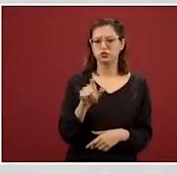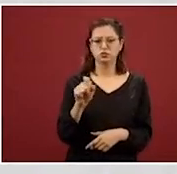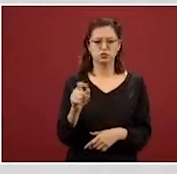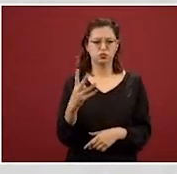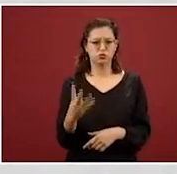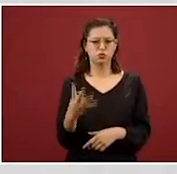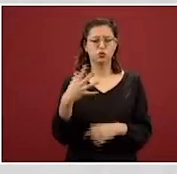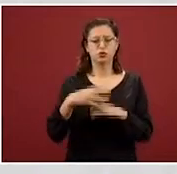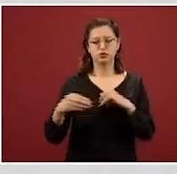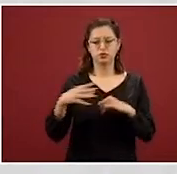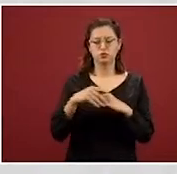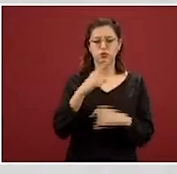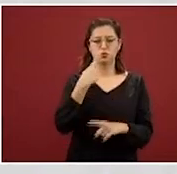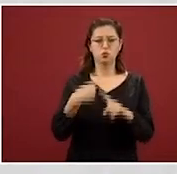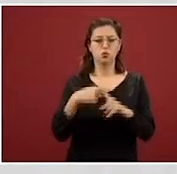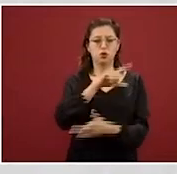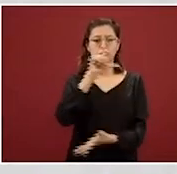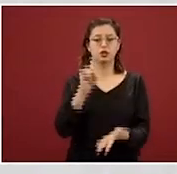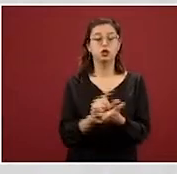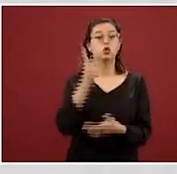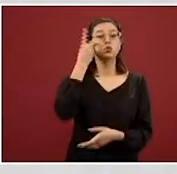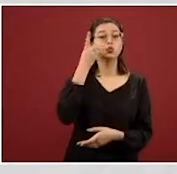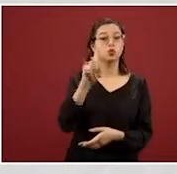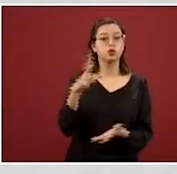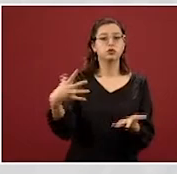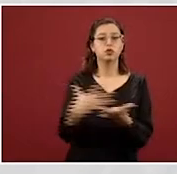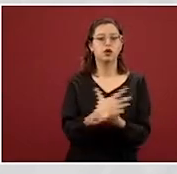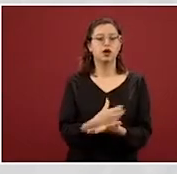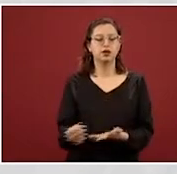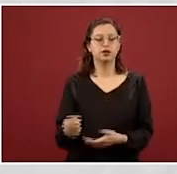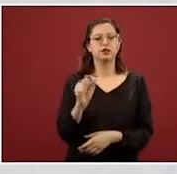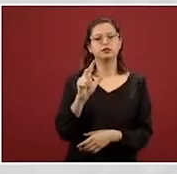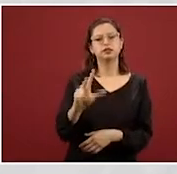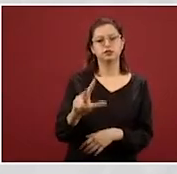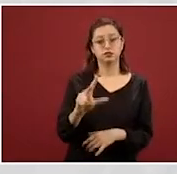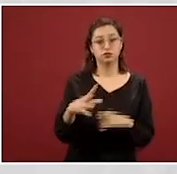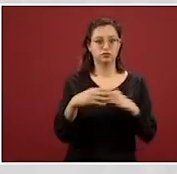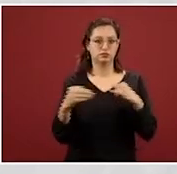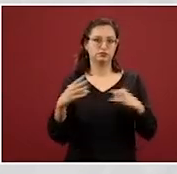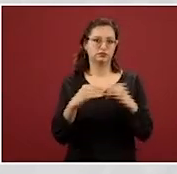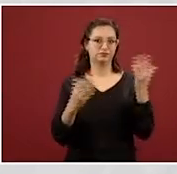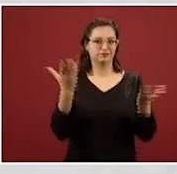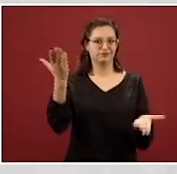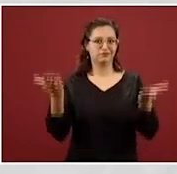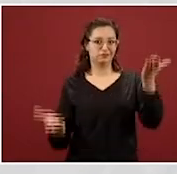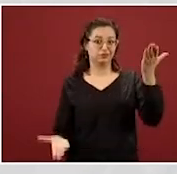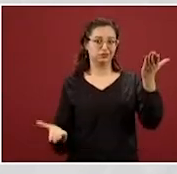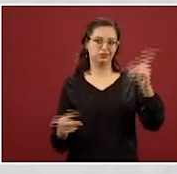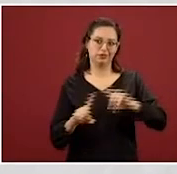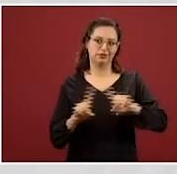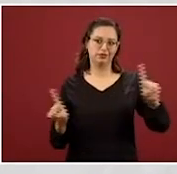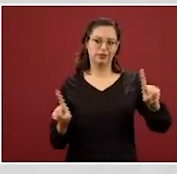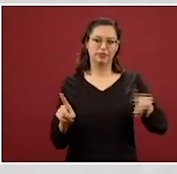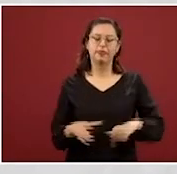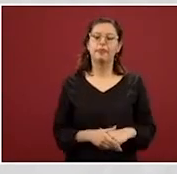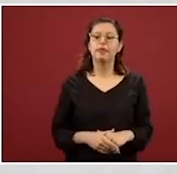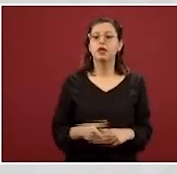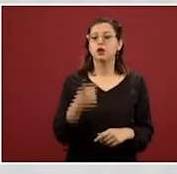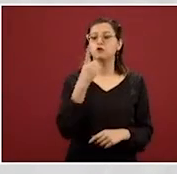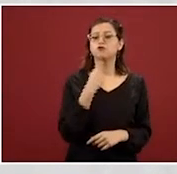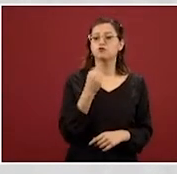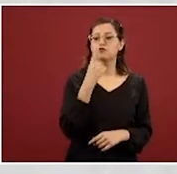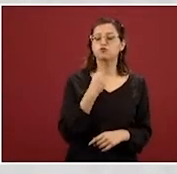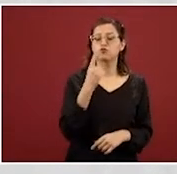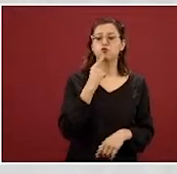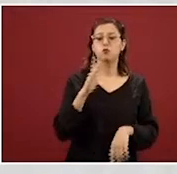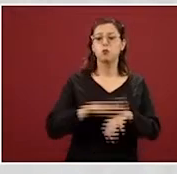18.04 pesos por litro, un margen de 18 centavos, significativa la diferencia en el margen. Orsán del Norte tiene